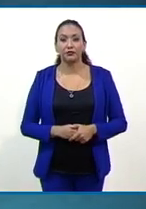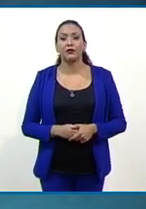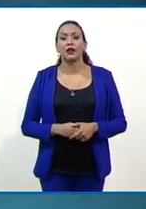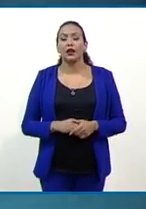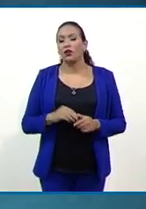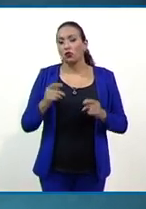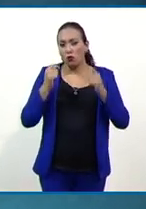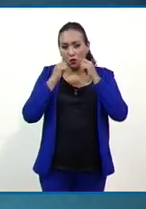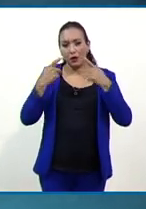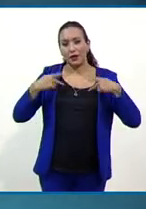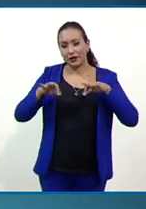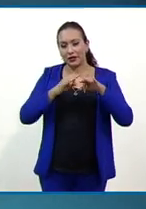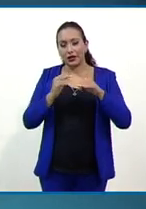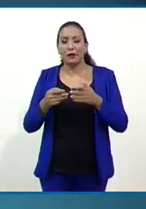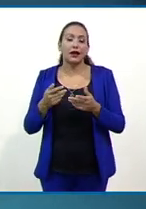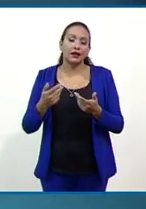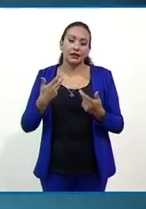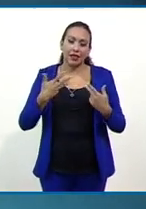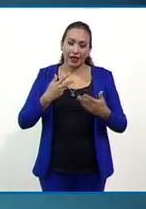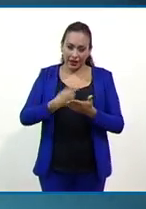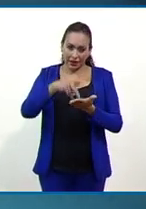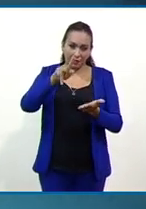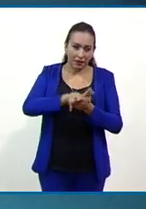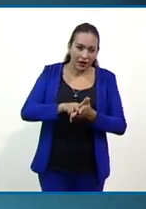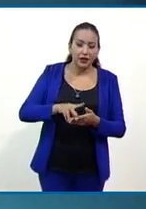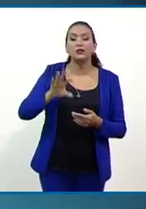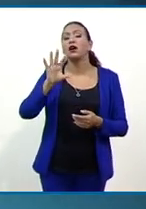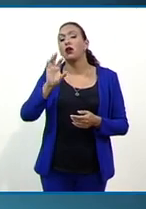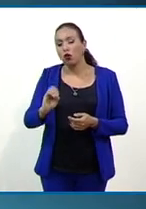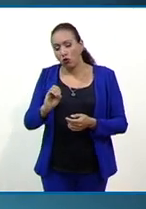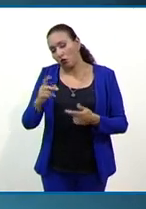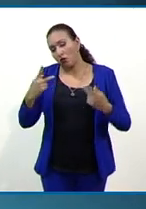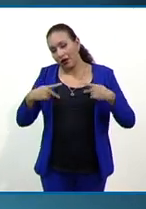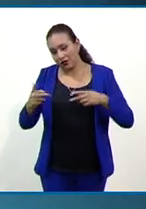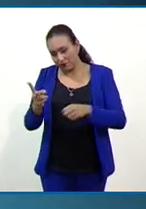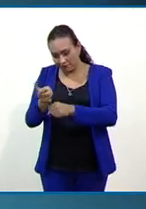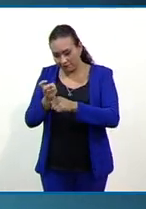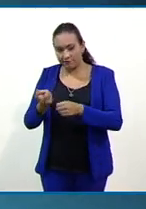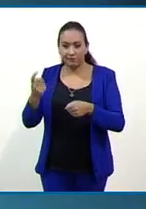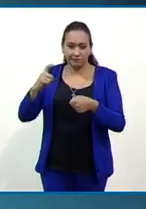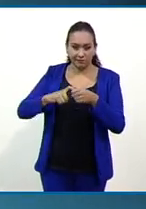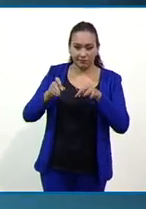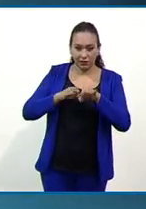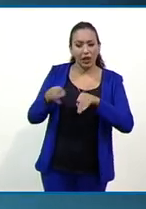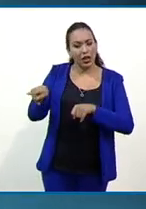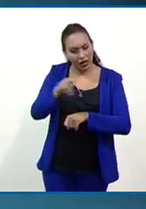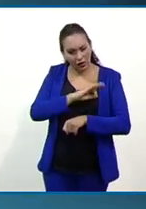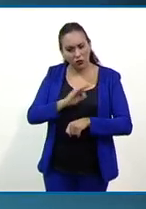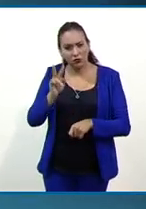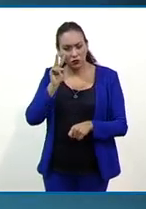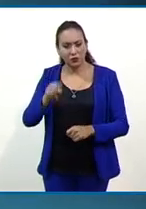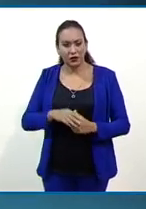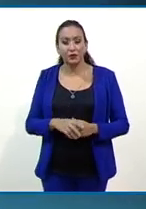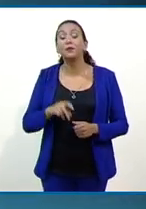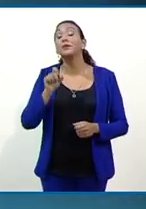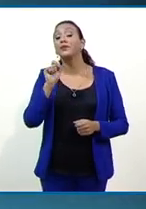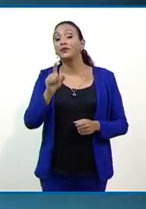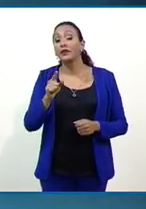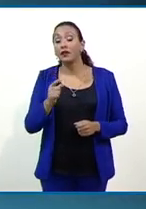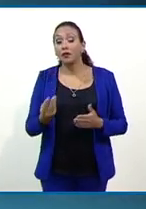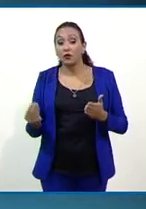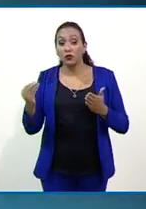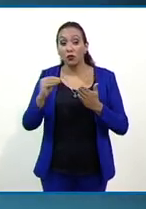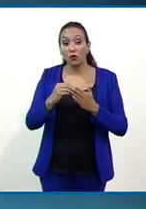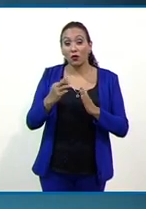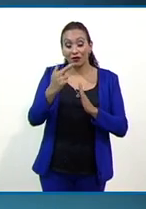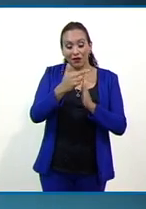de base o de confianza, en el entendido de que sus agravios son diferenciados. También se pone a disposición un